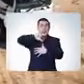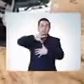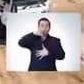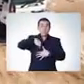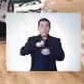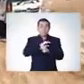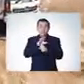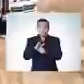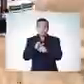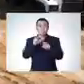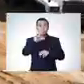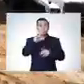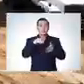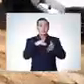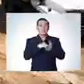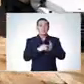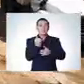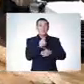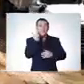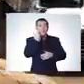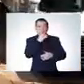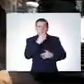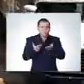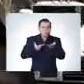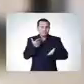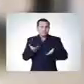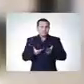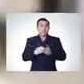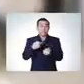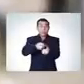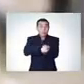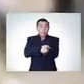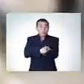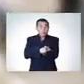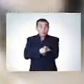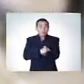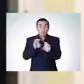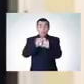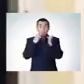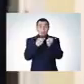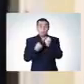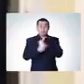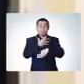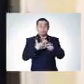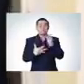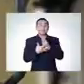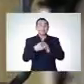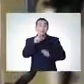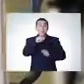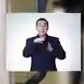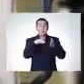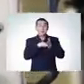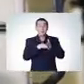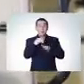la pandemia, que atenderá a 3.000 pacientes cuando sea necesario. El hospital estará totalmente equipado, tendrá 1.000 unidades